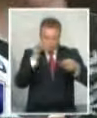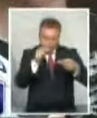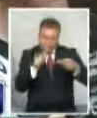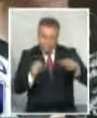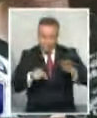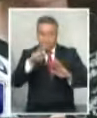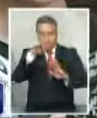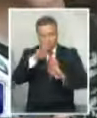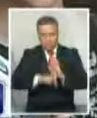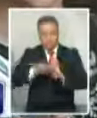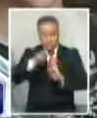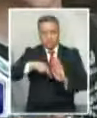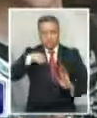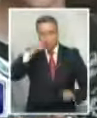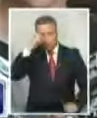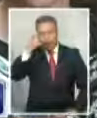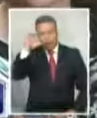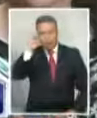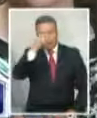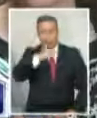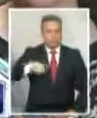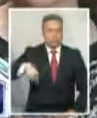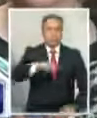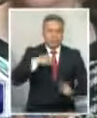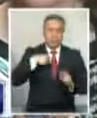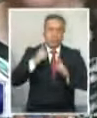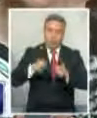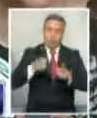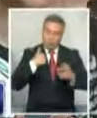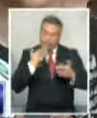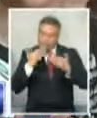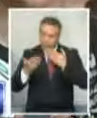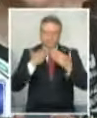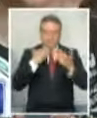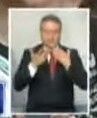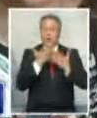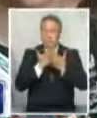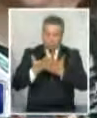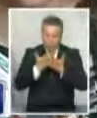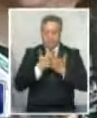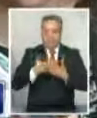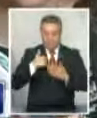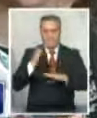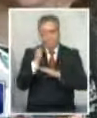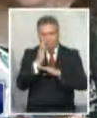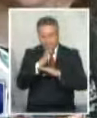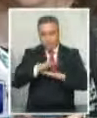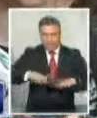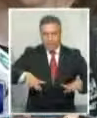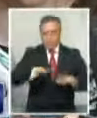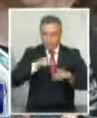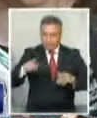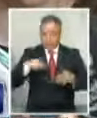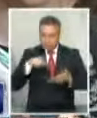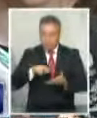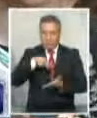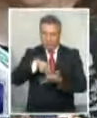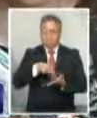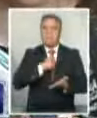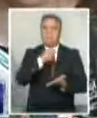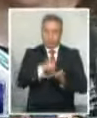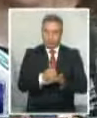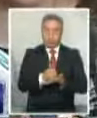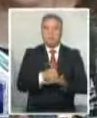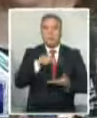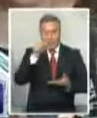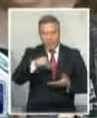más que lo que podamos opinar nosotros hoy es algo que tenemos que conversar con los estudiantes, con nuestras bases y desde ahí sacar una postura no solo en relación a este documento, sino más